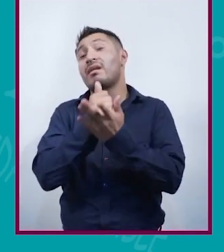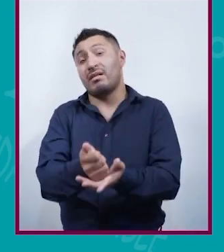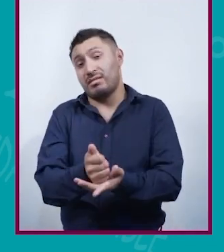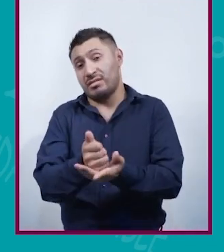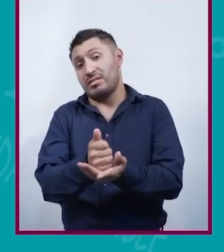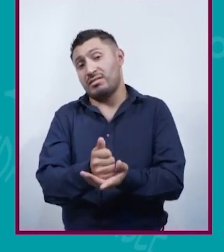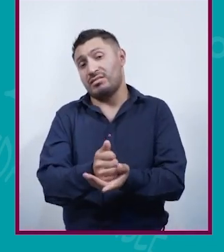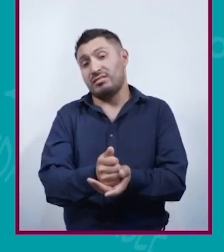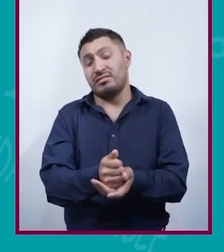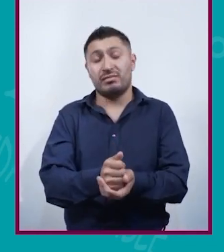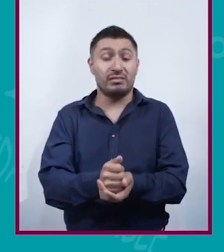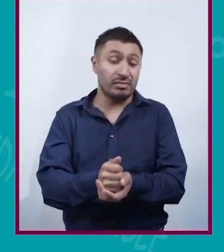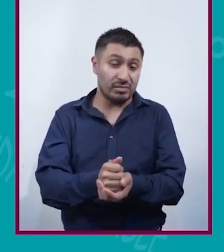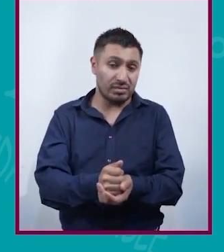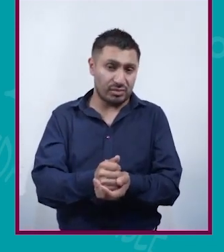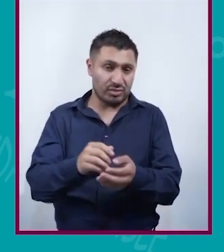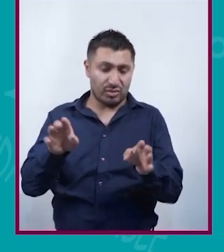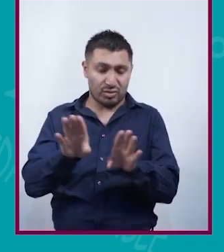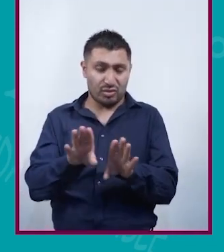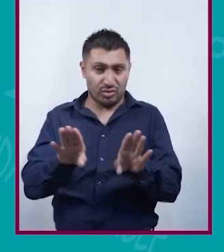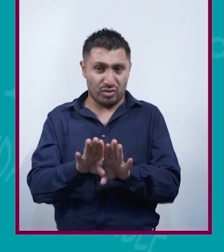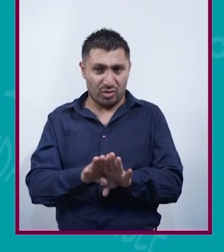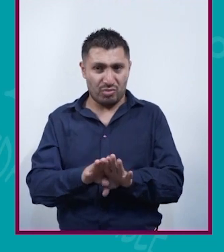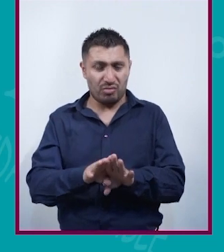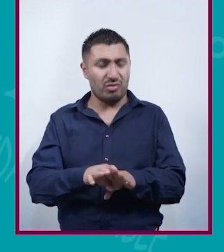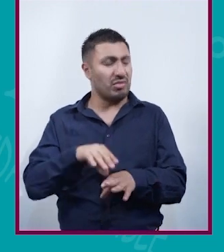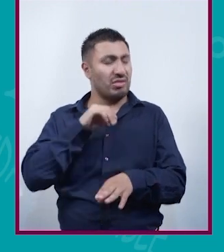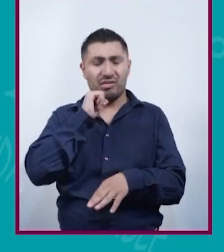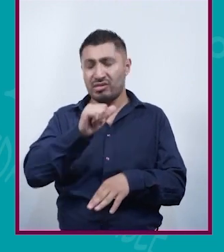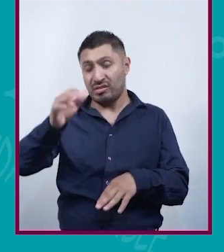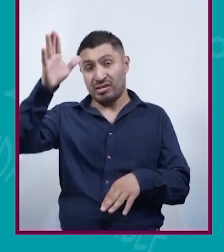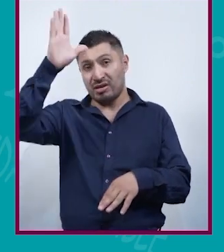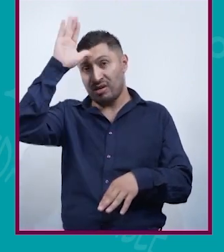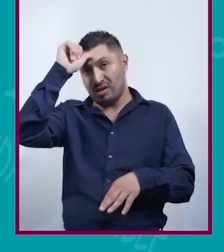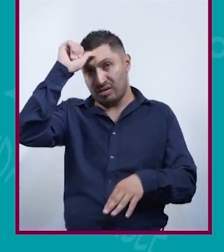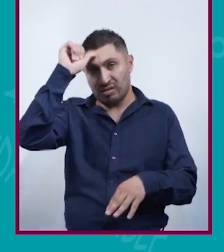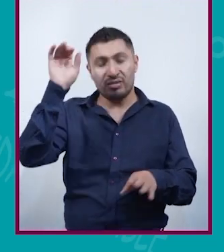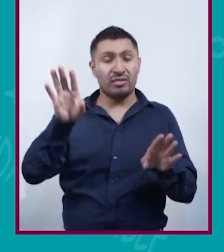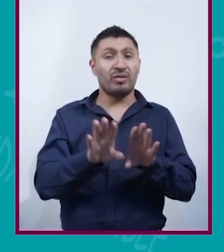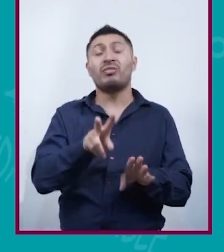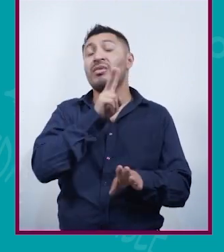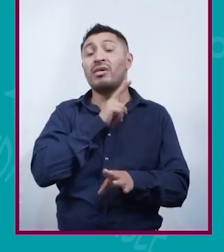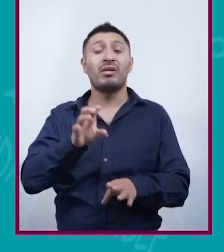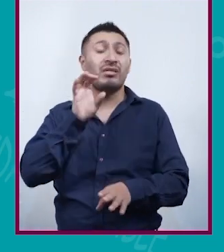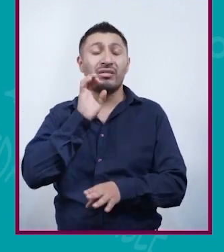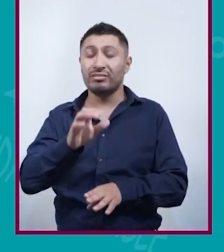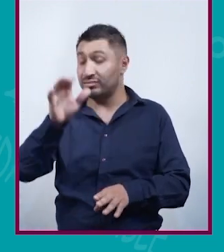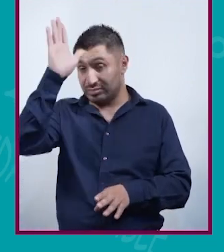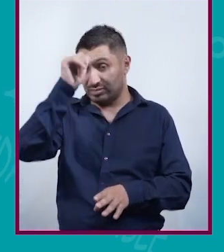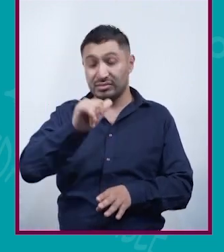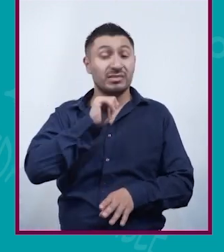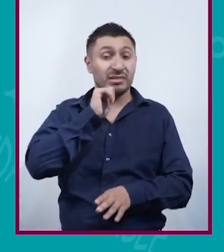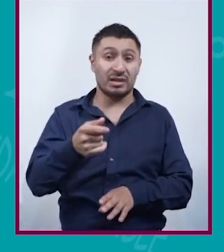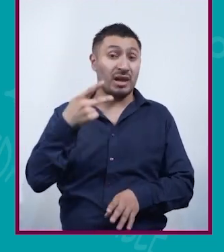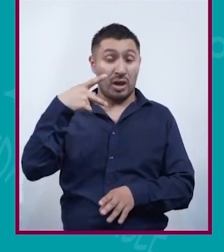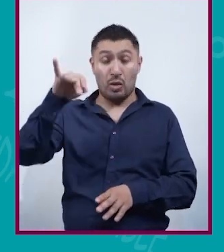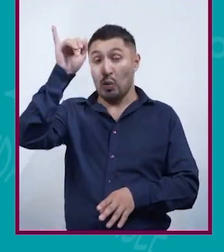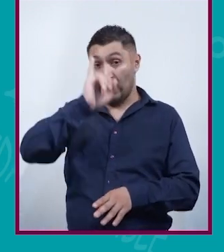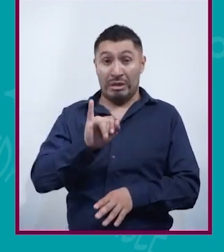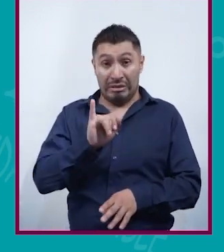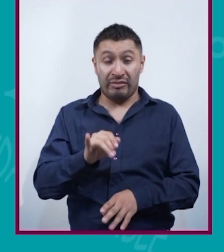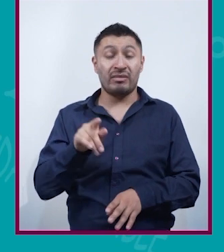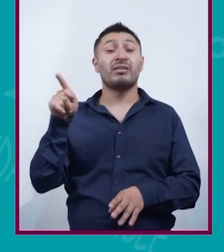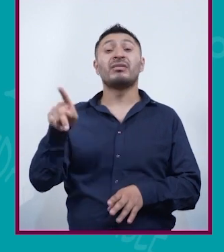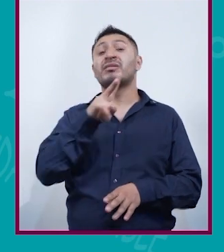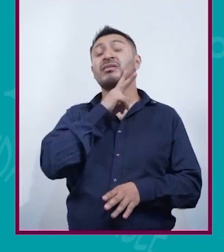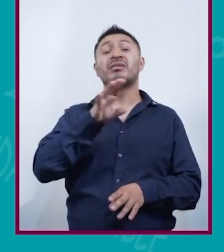huertismo. Colaboró sin simpatizar personalmente con el movimiento encabezado por Venustiano